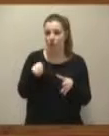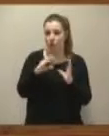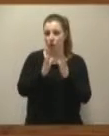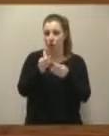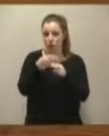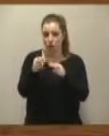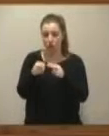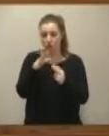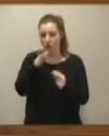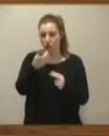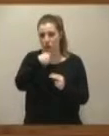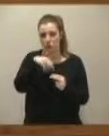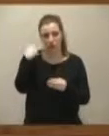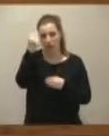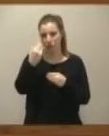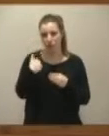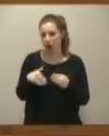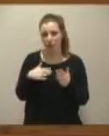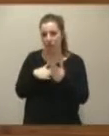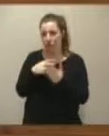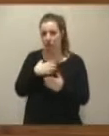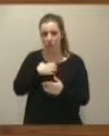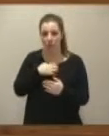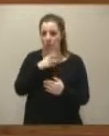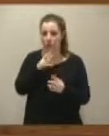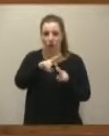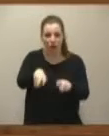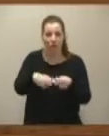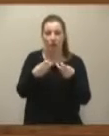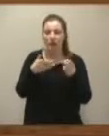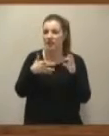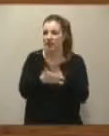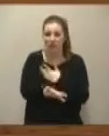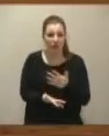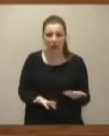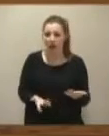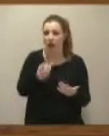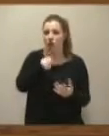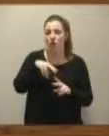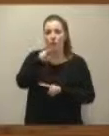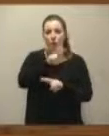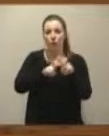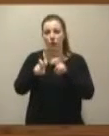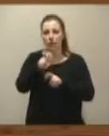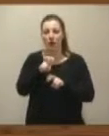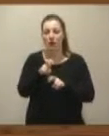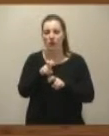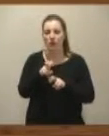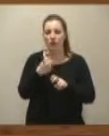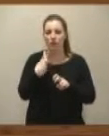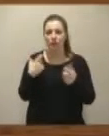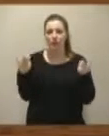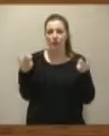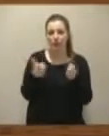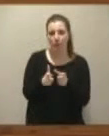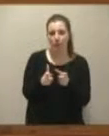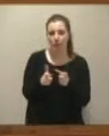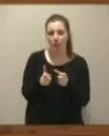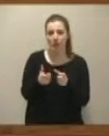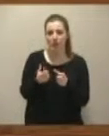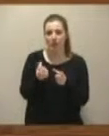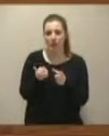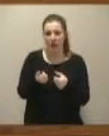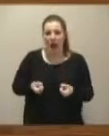es absolutamente imparable ya. Una reforma, en definitiva, que, por ejemplo, buscaba la reducción de los considerables costos de las